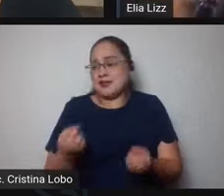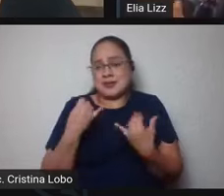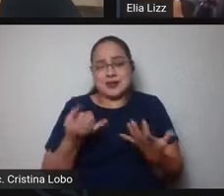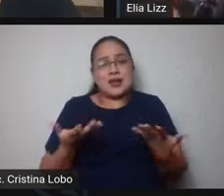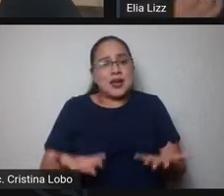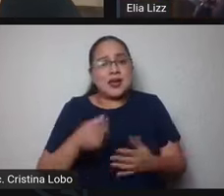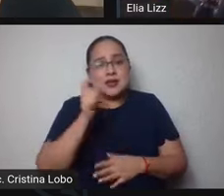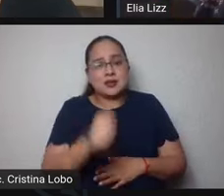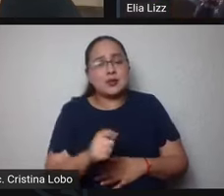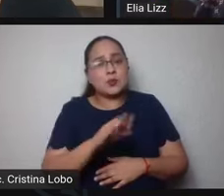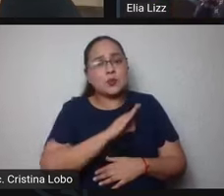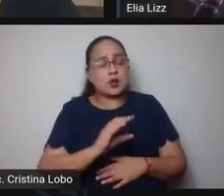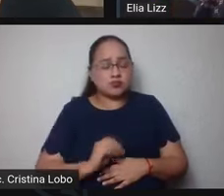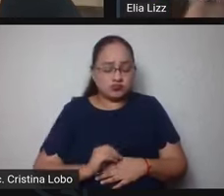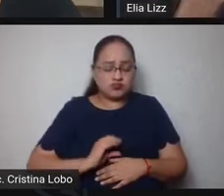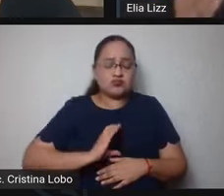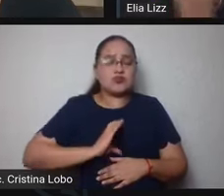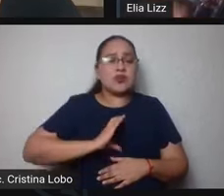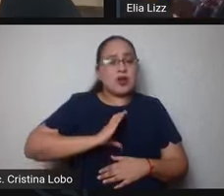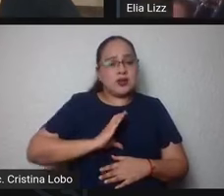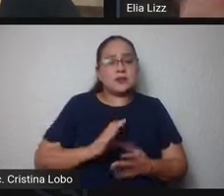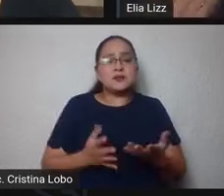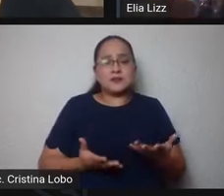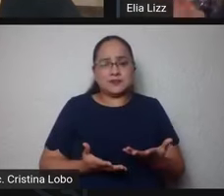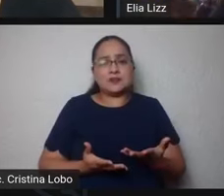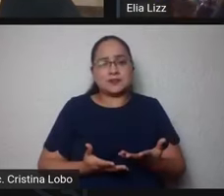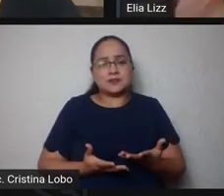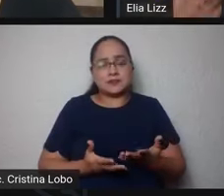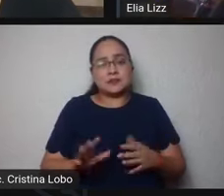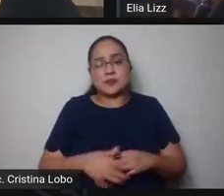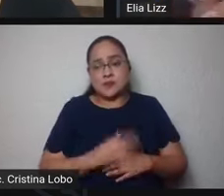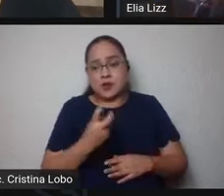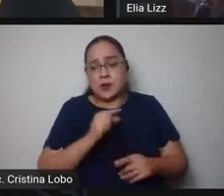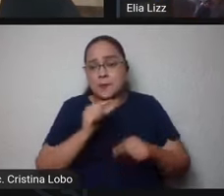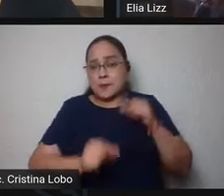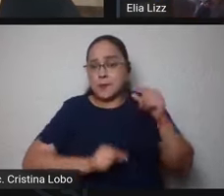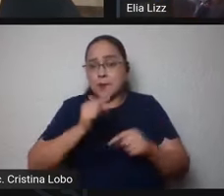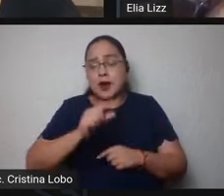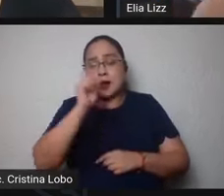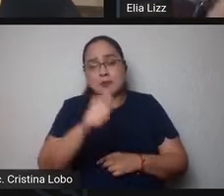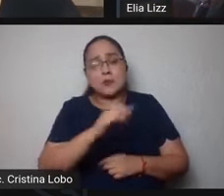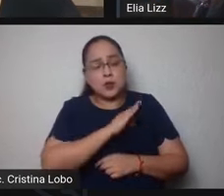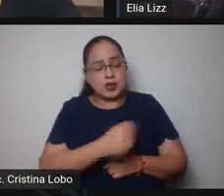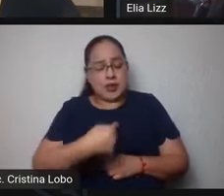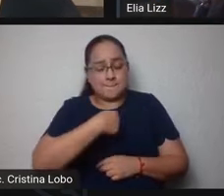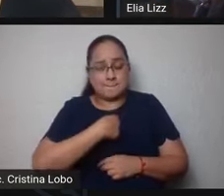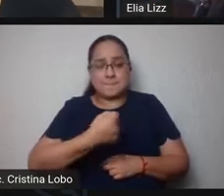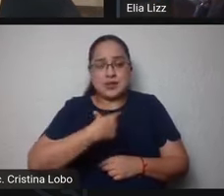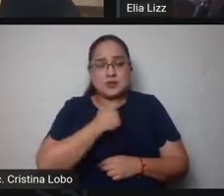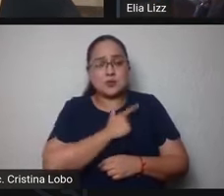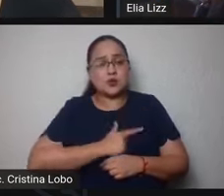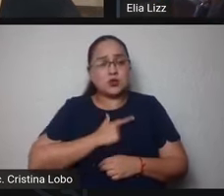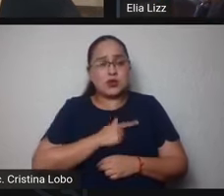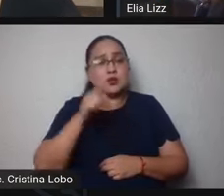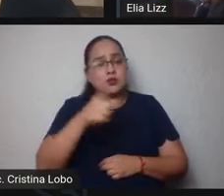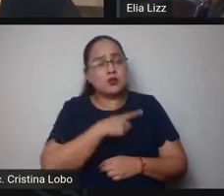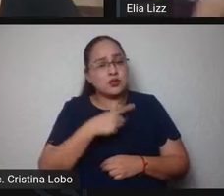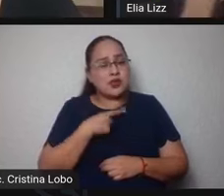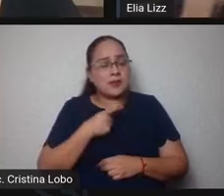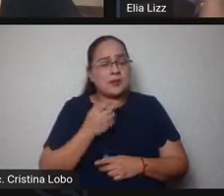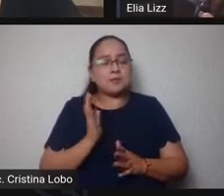generar una autoestima un poco más alta. De esa manera va a suceder que empieces a gustarte. Habría que hacer ejercicios de exploración.